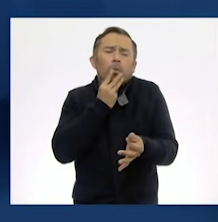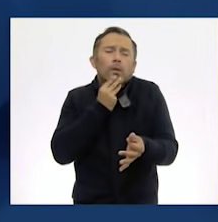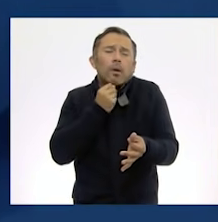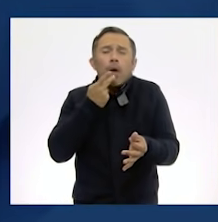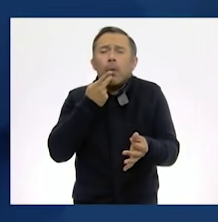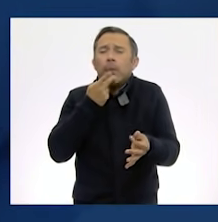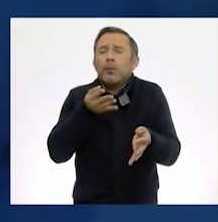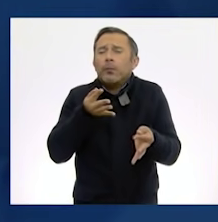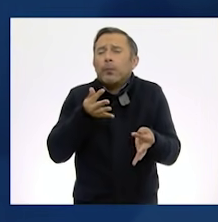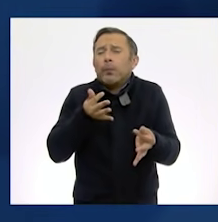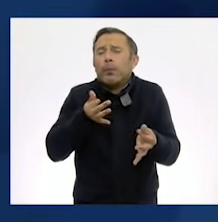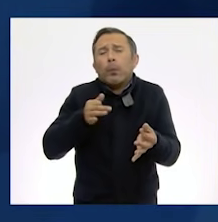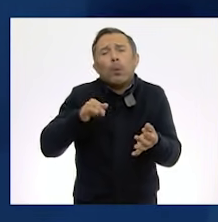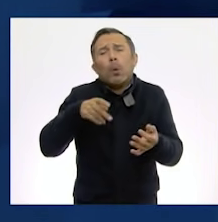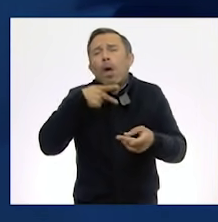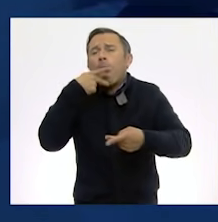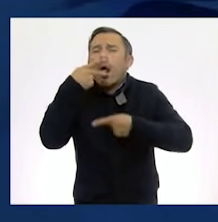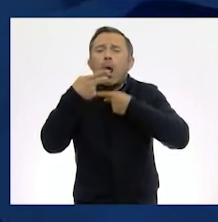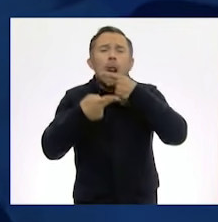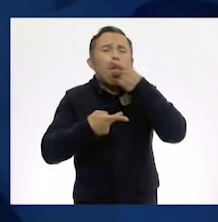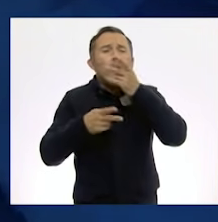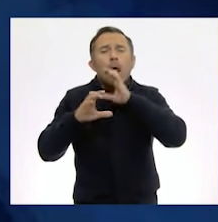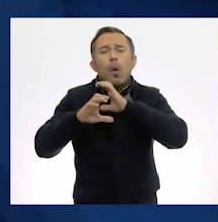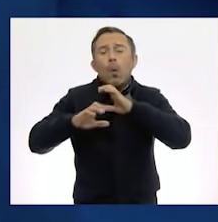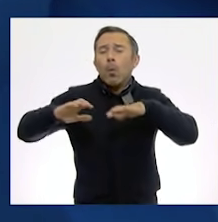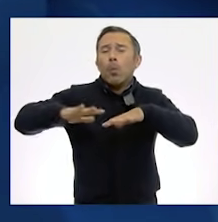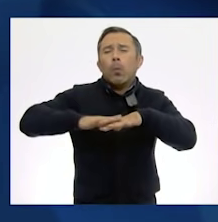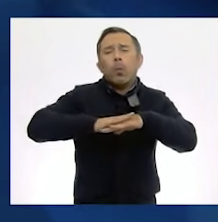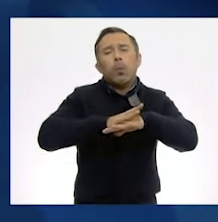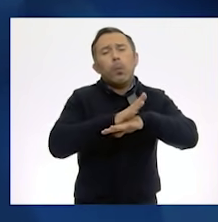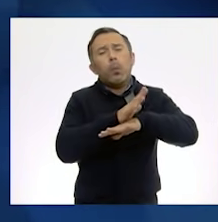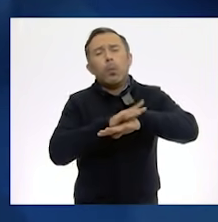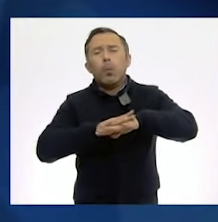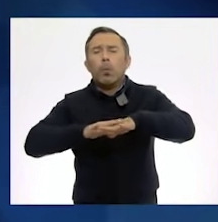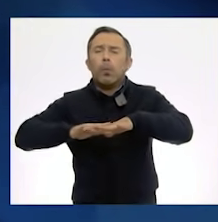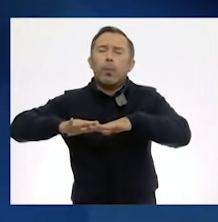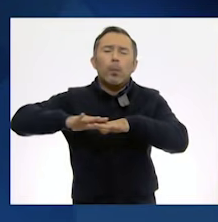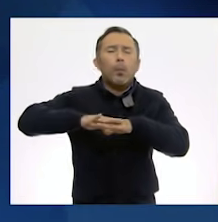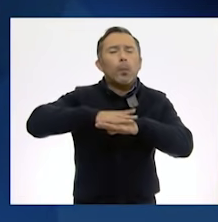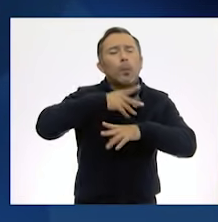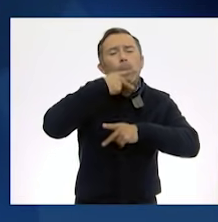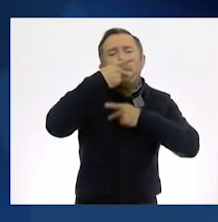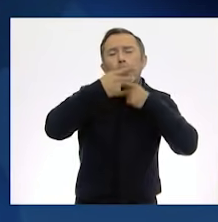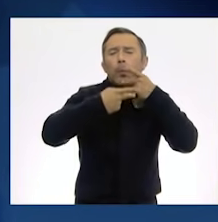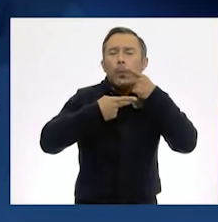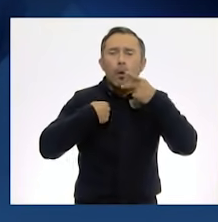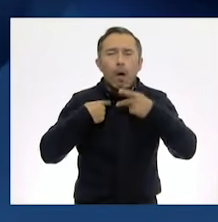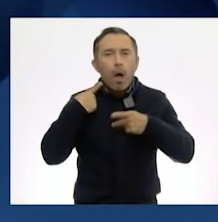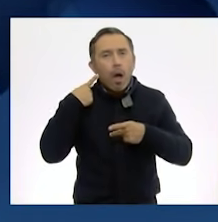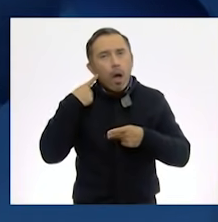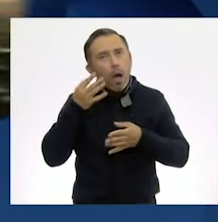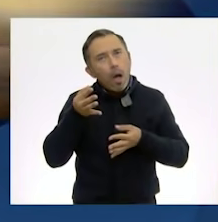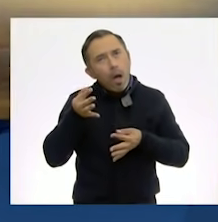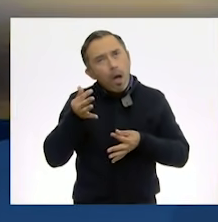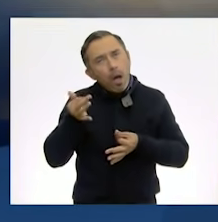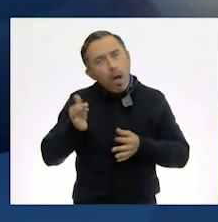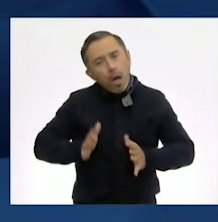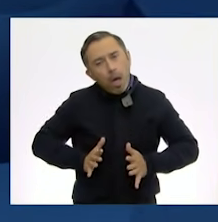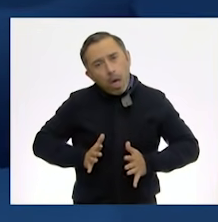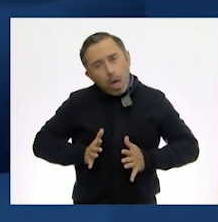que, acompañado por el leve murmullo de las olas, atraía a los marineros y los hacía víctimas del cruel